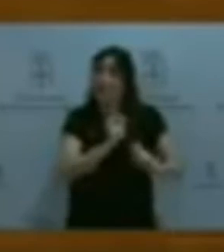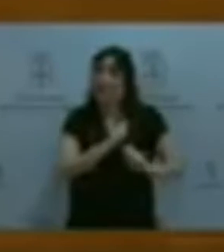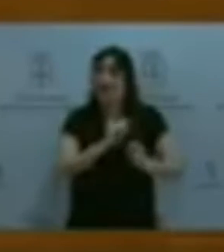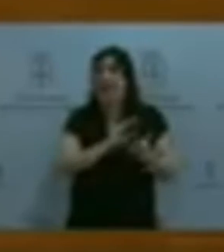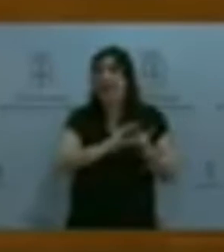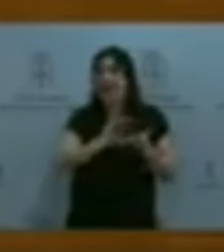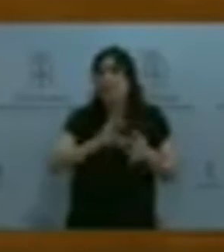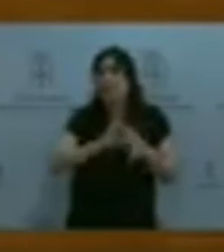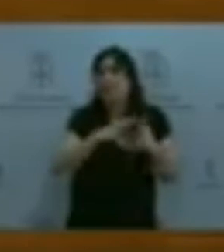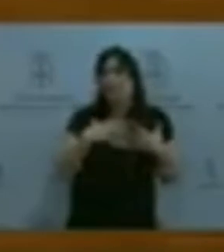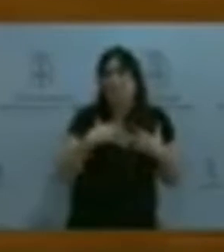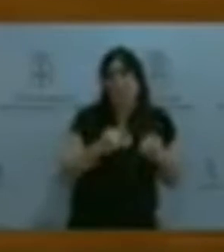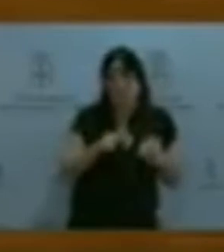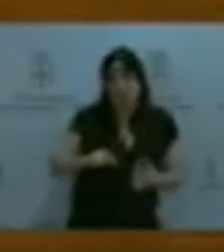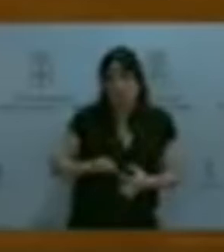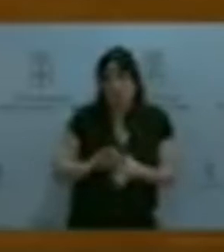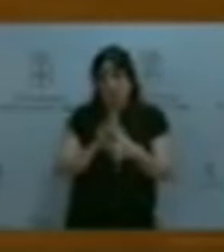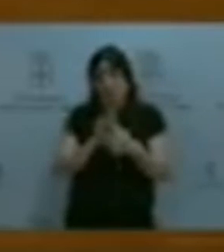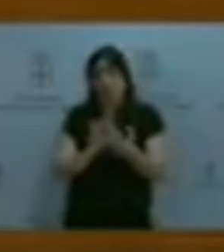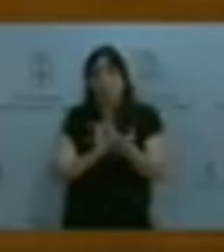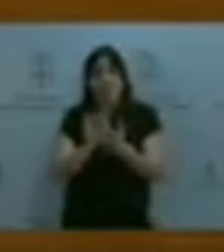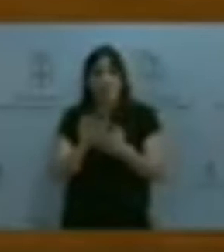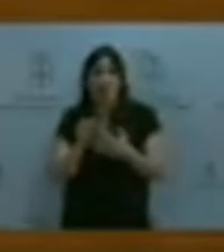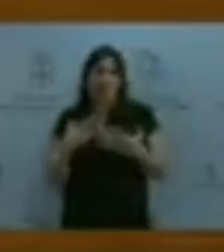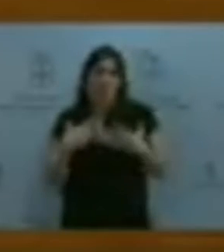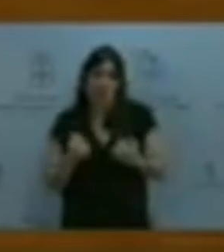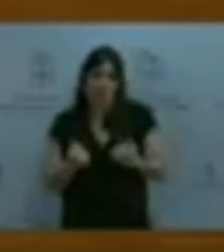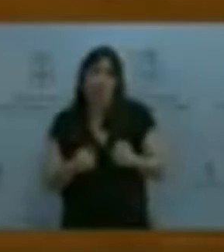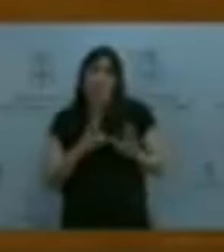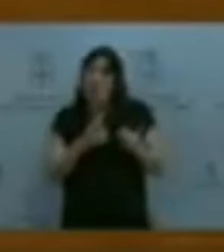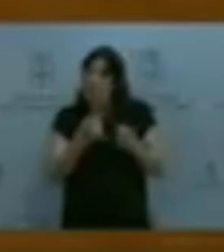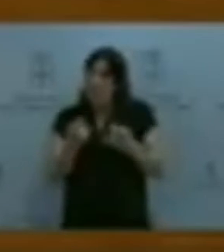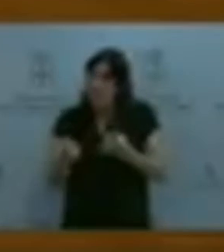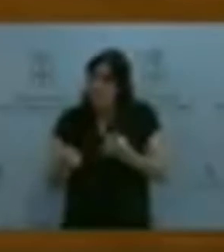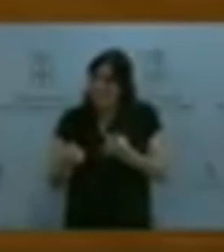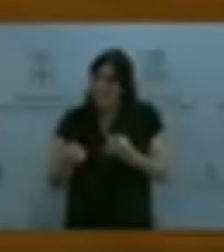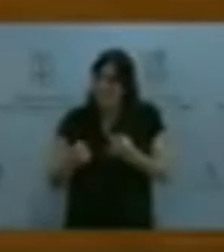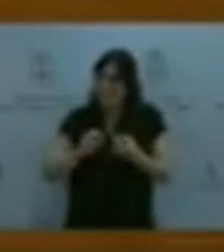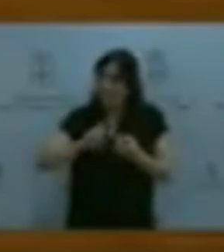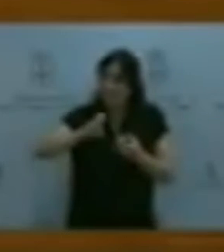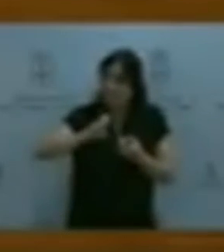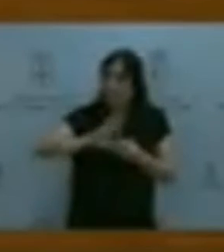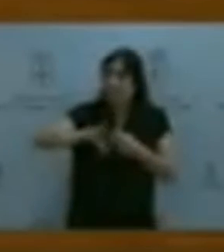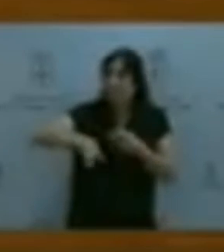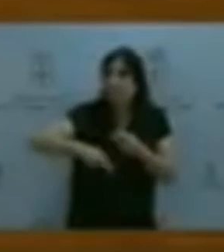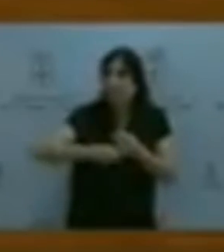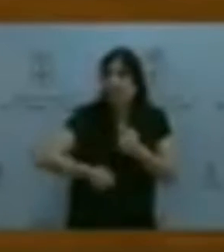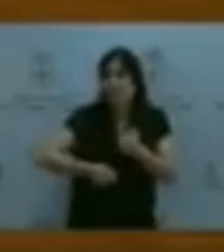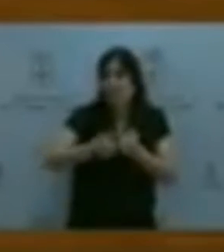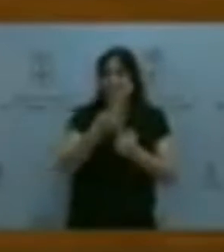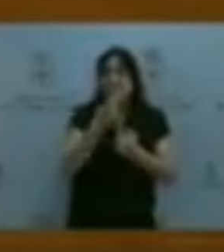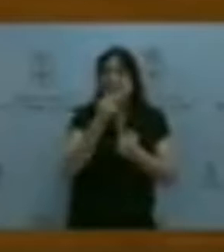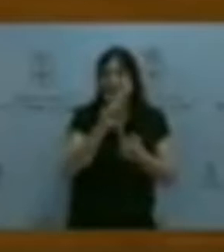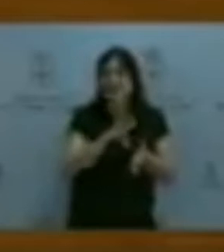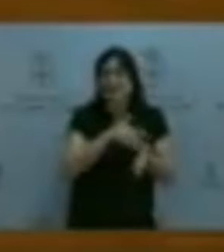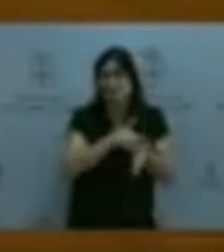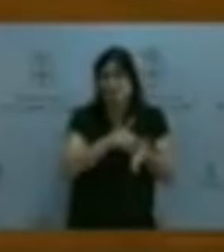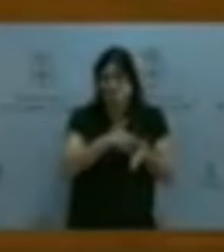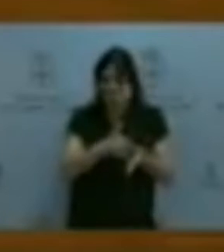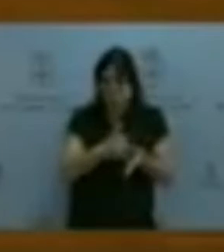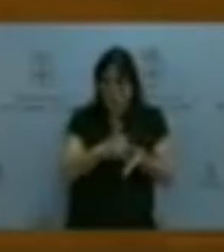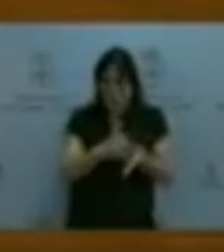faltaban, como antes le dije, los que completaban ese total del gasto de 20 millones que nos ha costado los últimos 4 años de